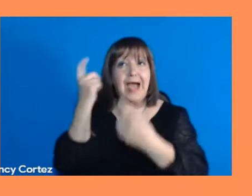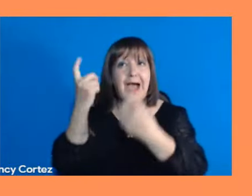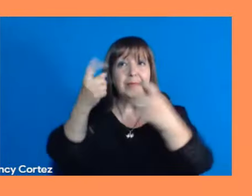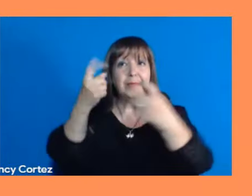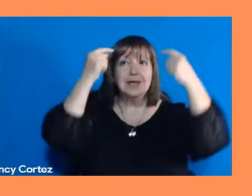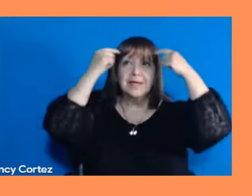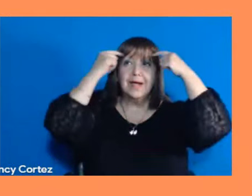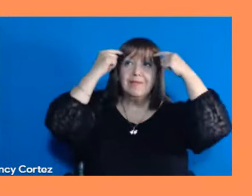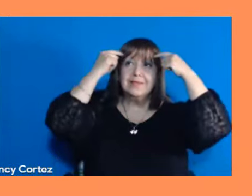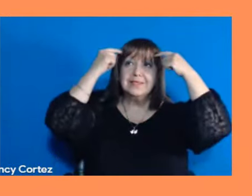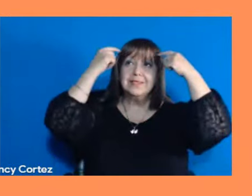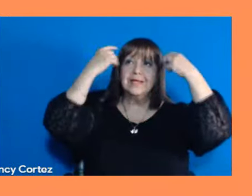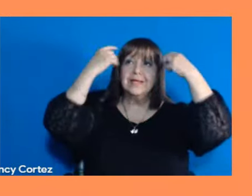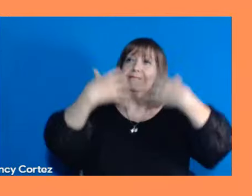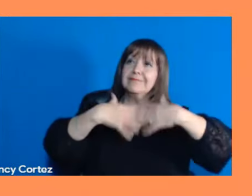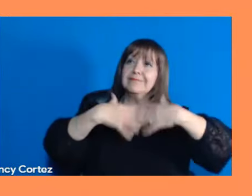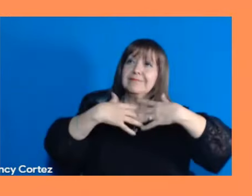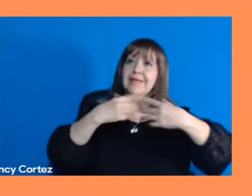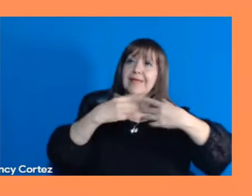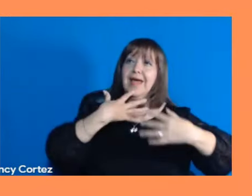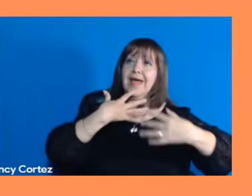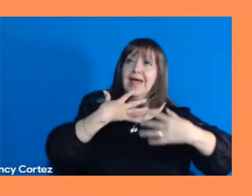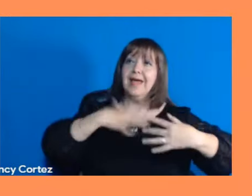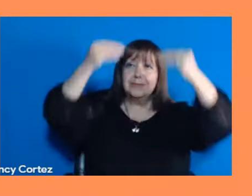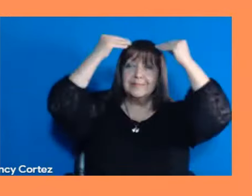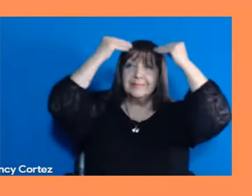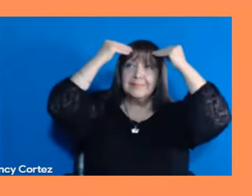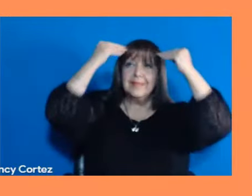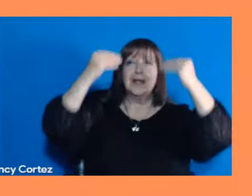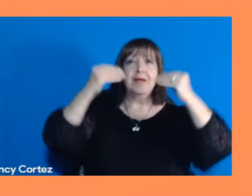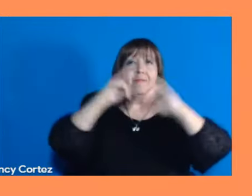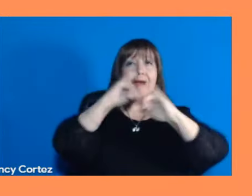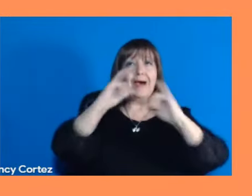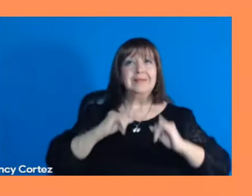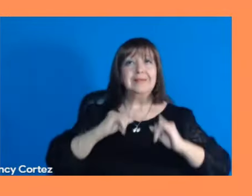más acogedores y enriquecedores.